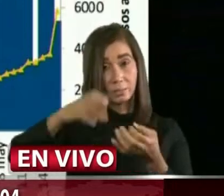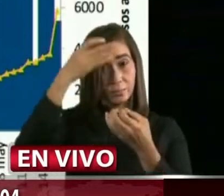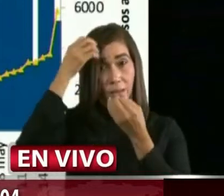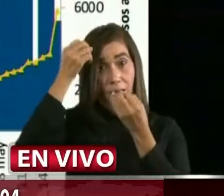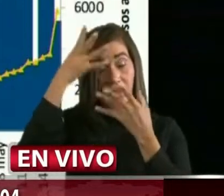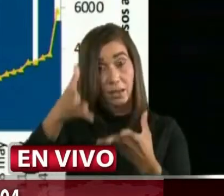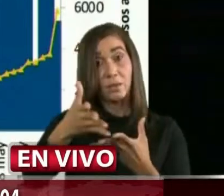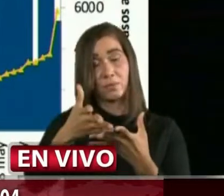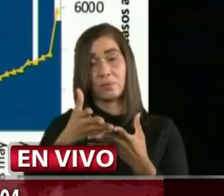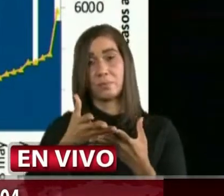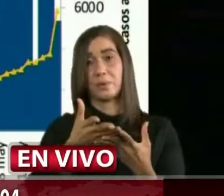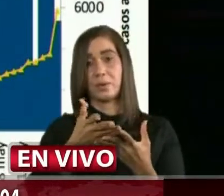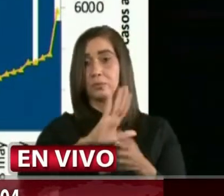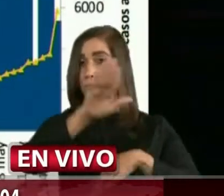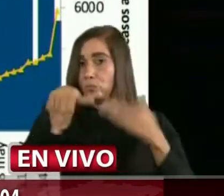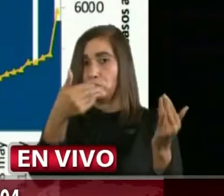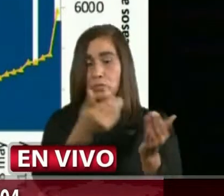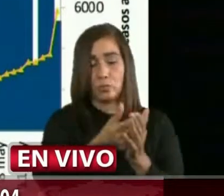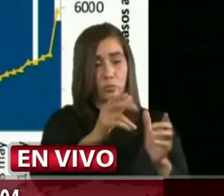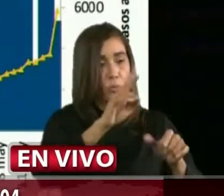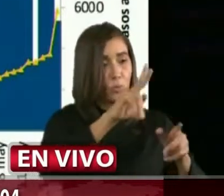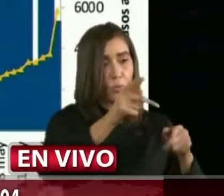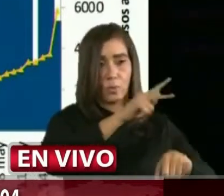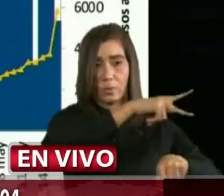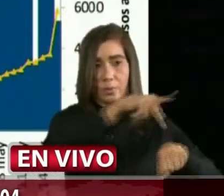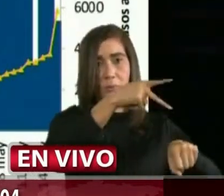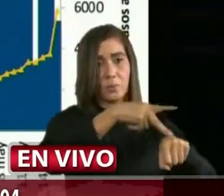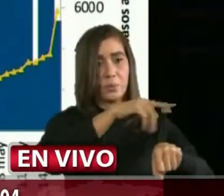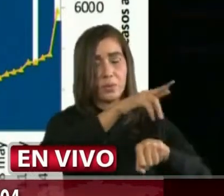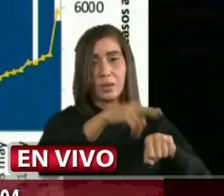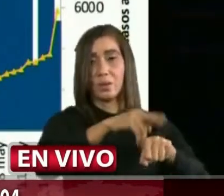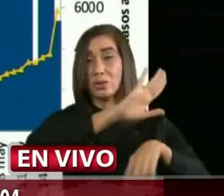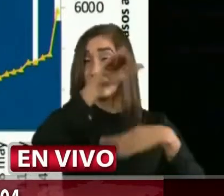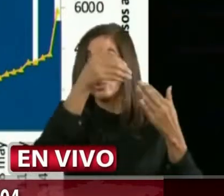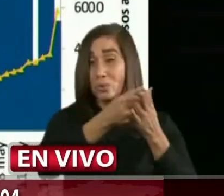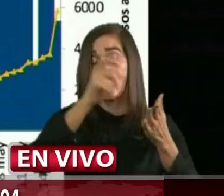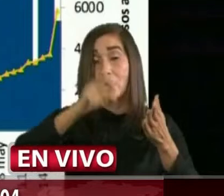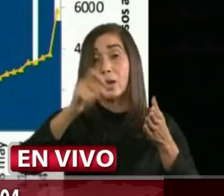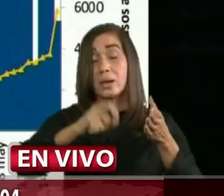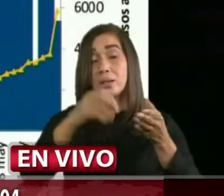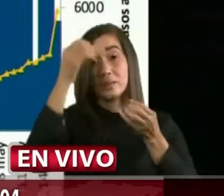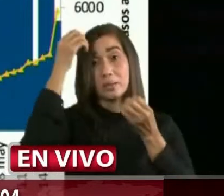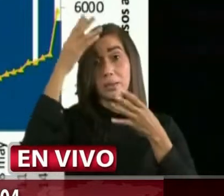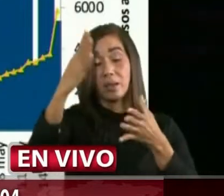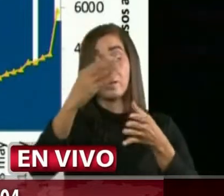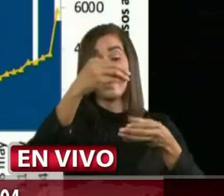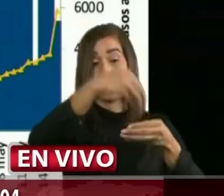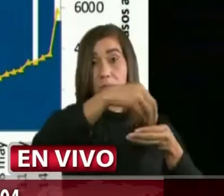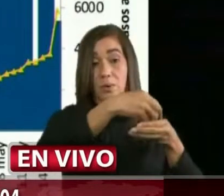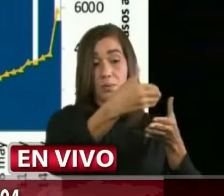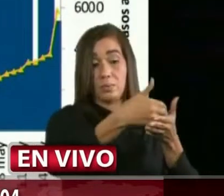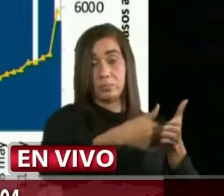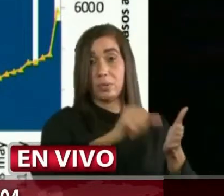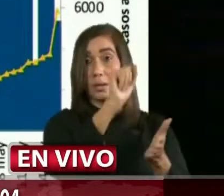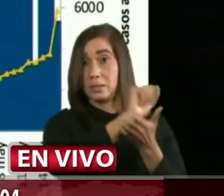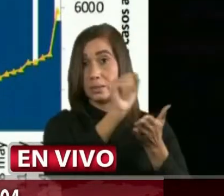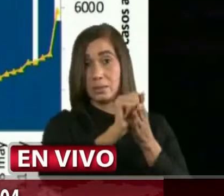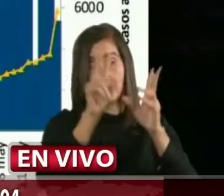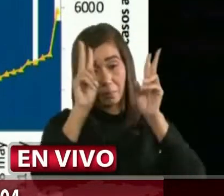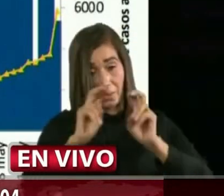de áreas o de provincias que no suban al Sistema Nacional de Vigilancia las